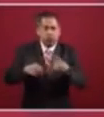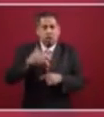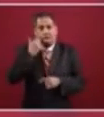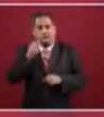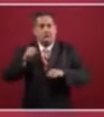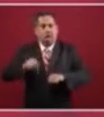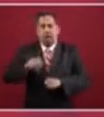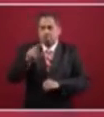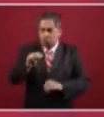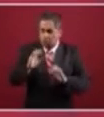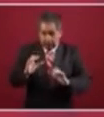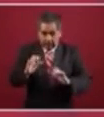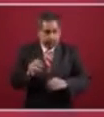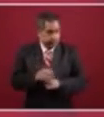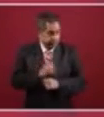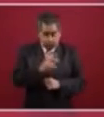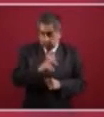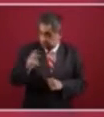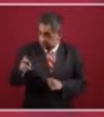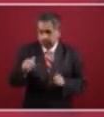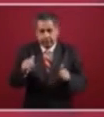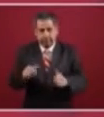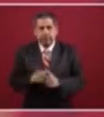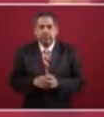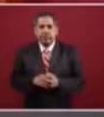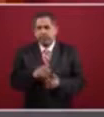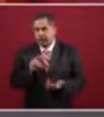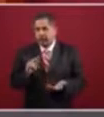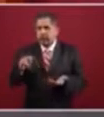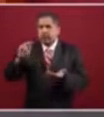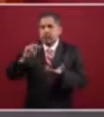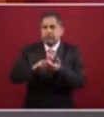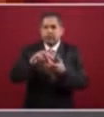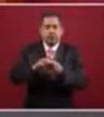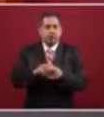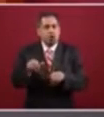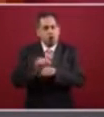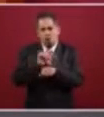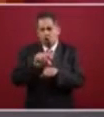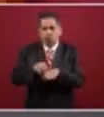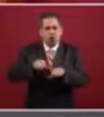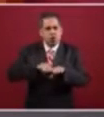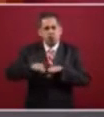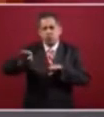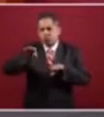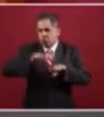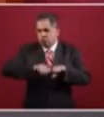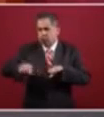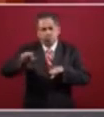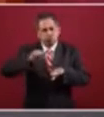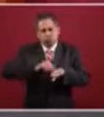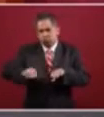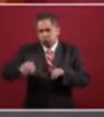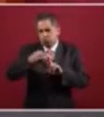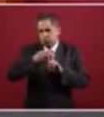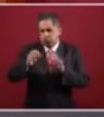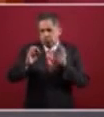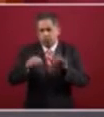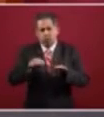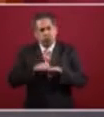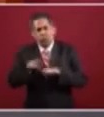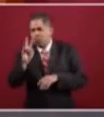y bueno ahí estábamos y pasaban los casos y una